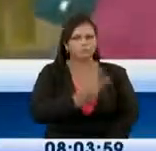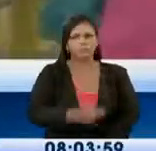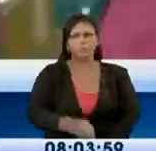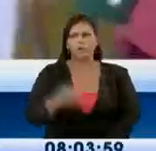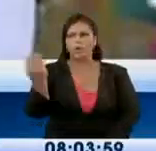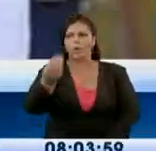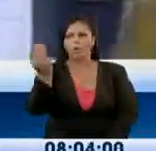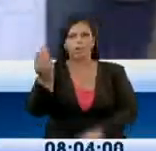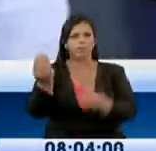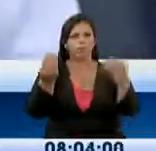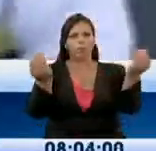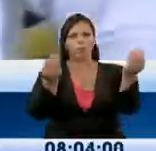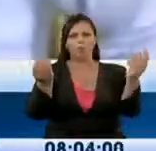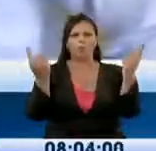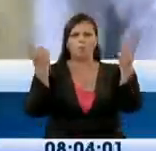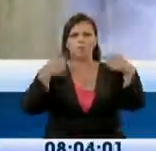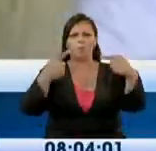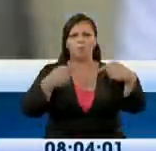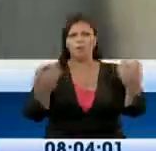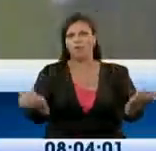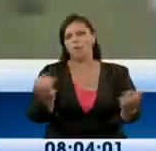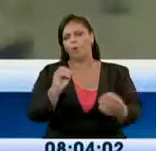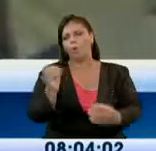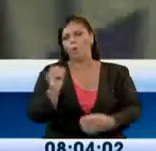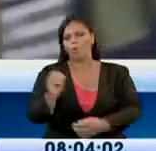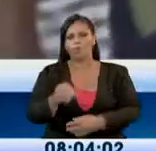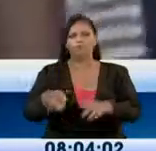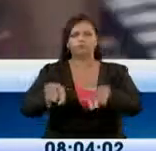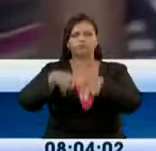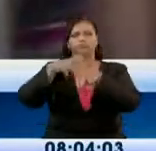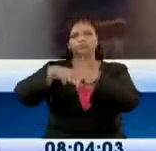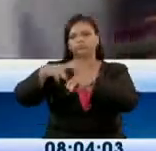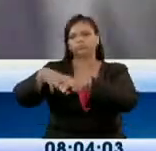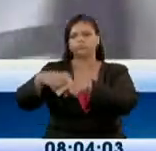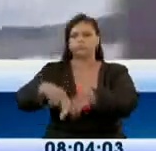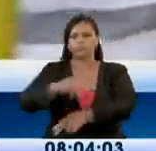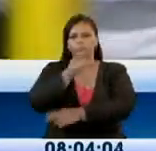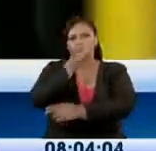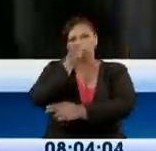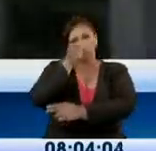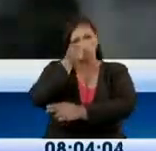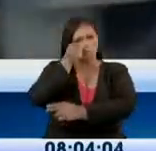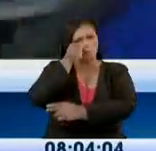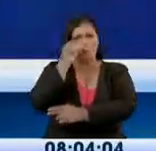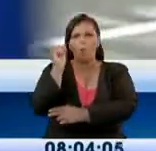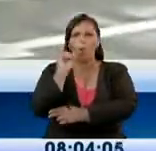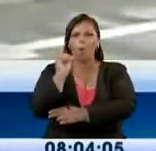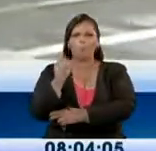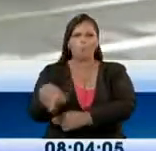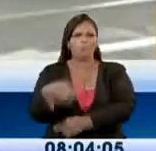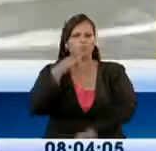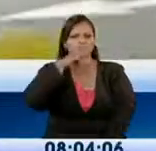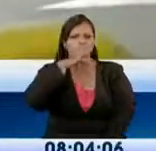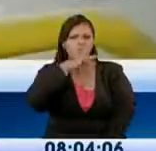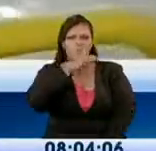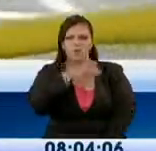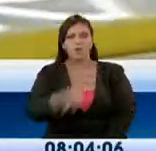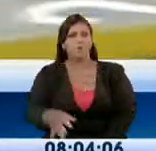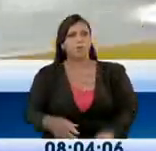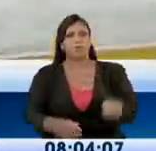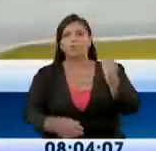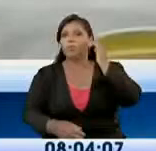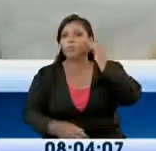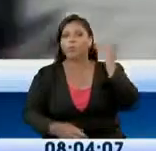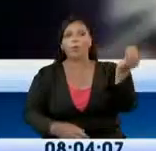usted? Prácticamente se sientan en las barandas y comienzan a hacer actos obscenos y todo eso con las chicas que vienen de los otros